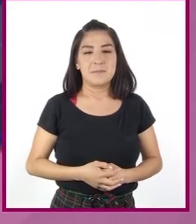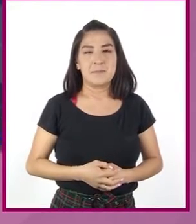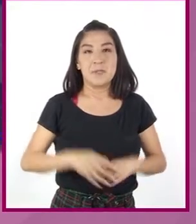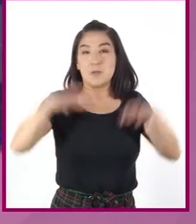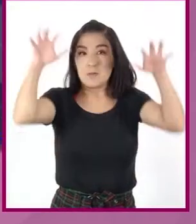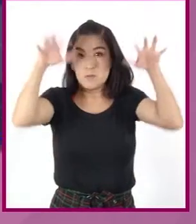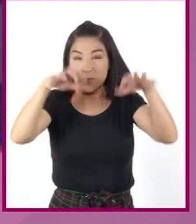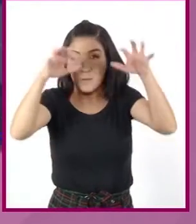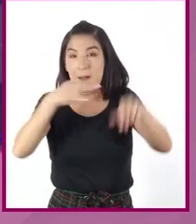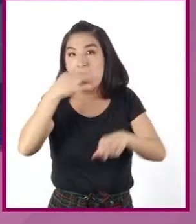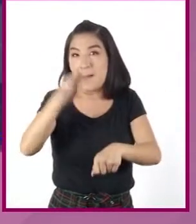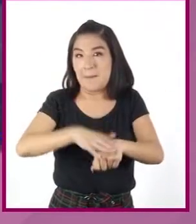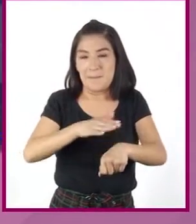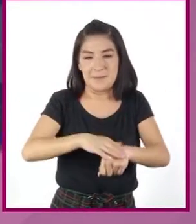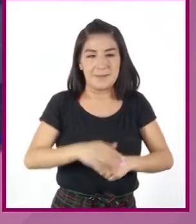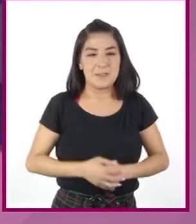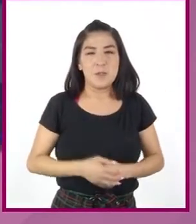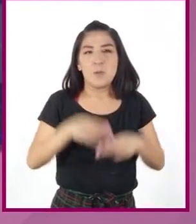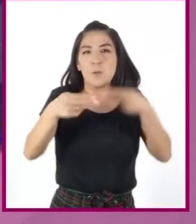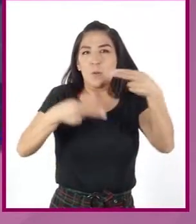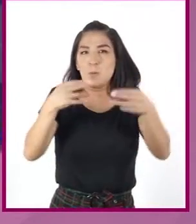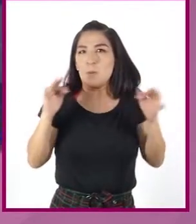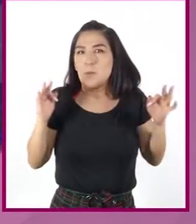precipitación, humedad,